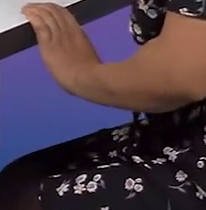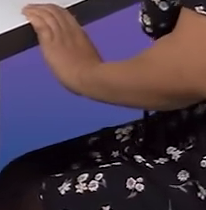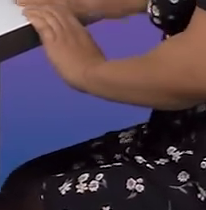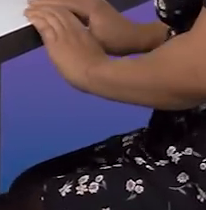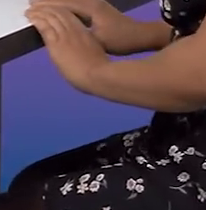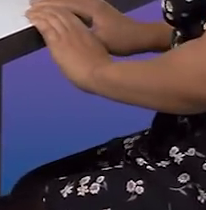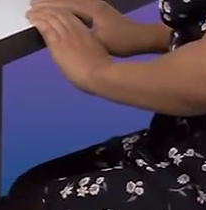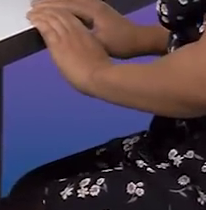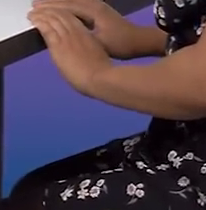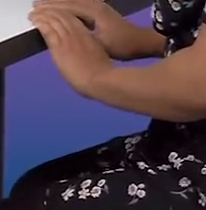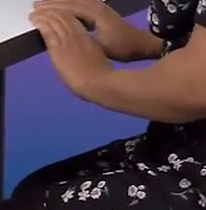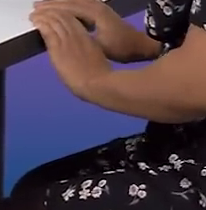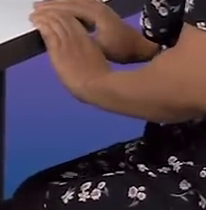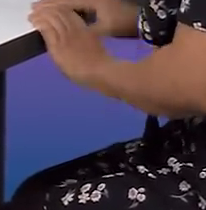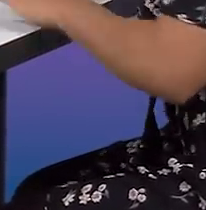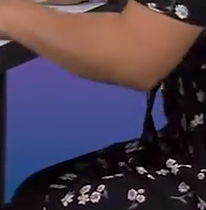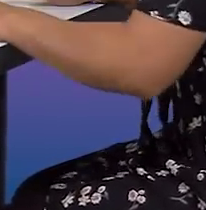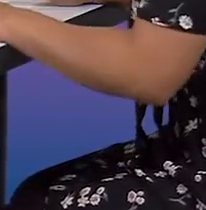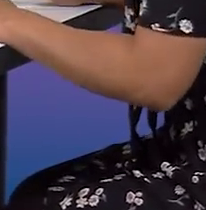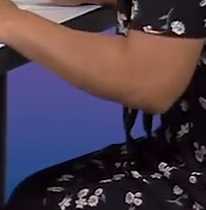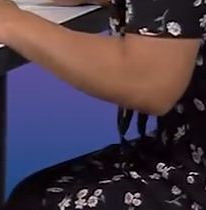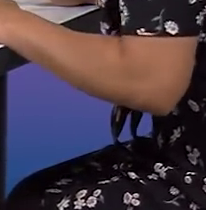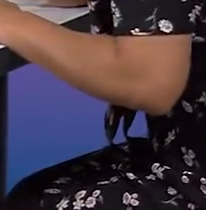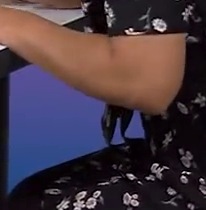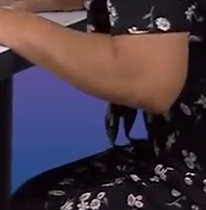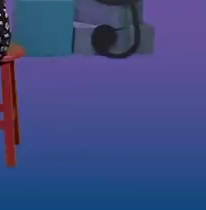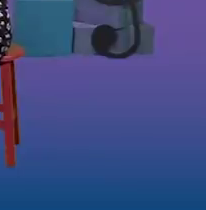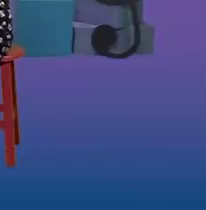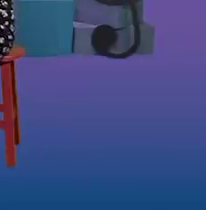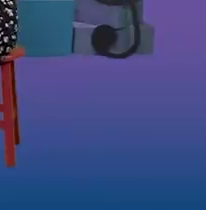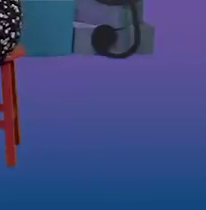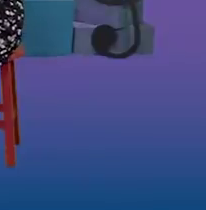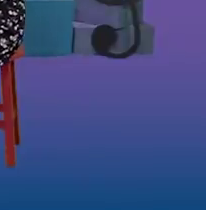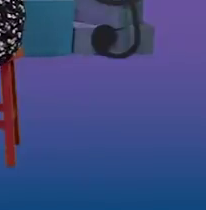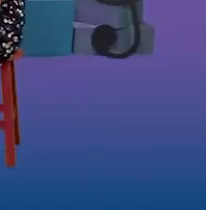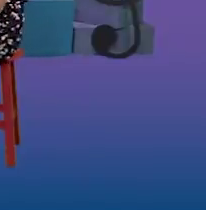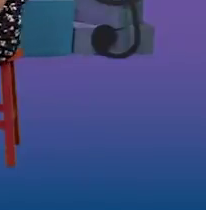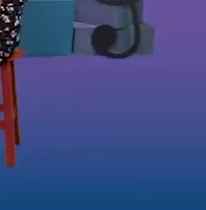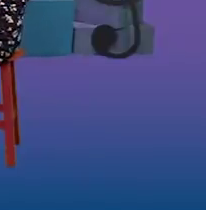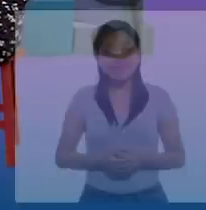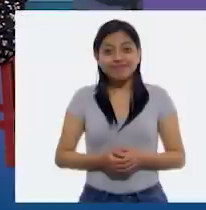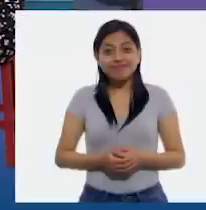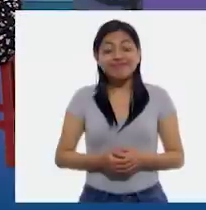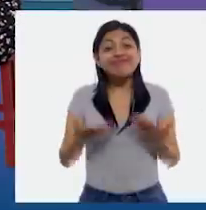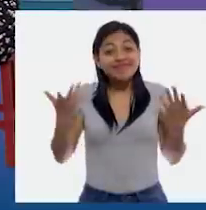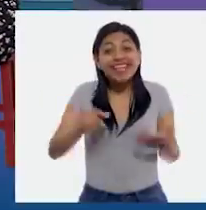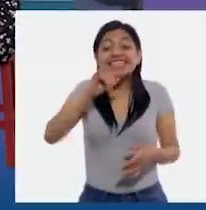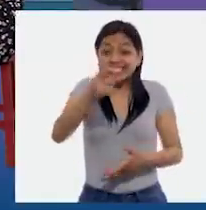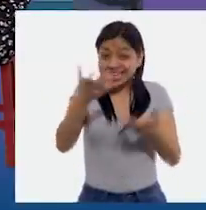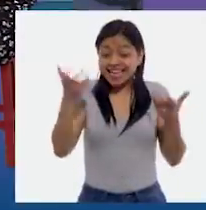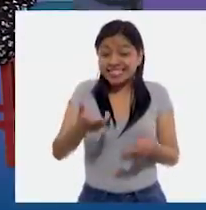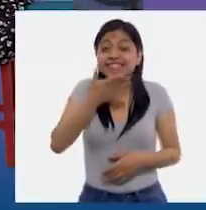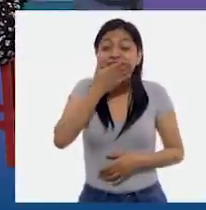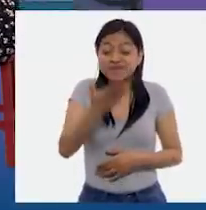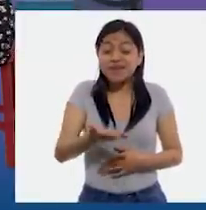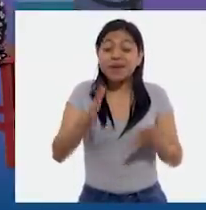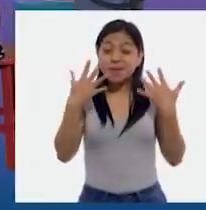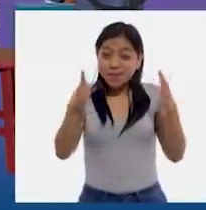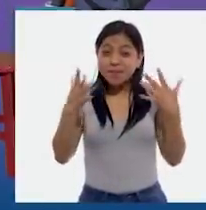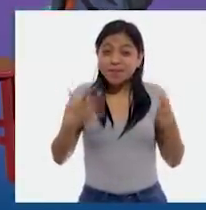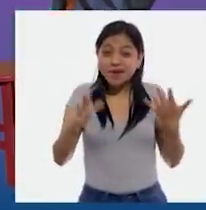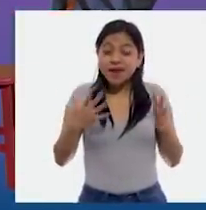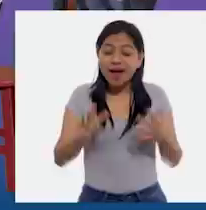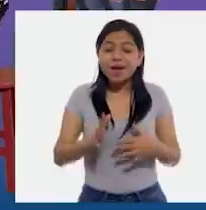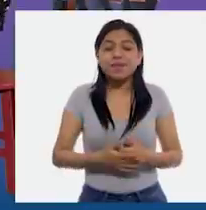Muy digo, muy